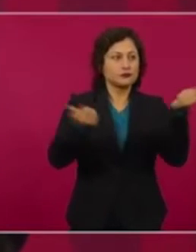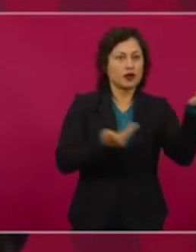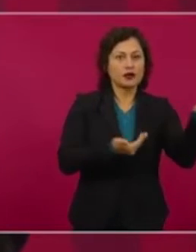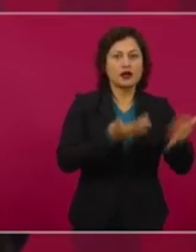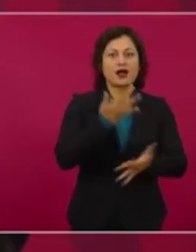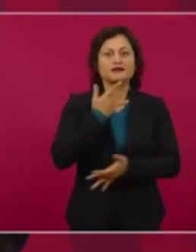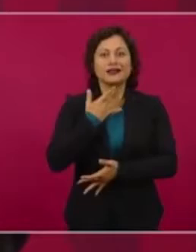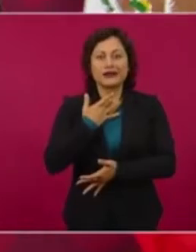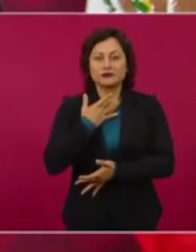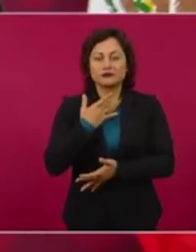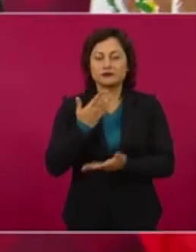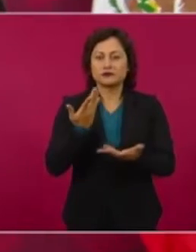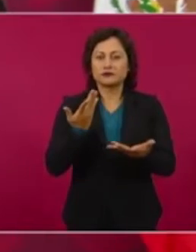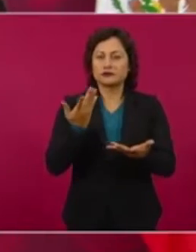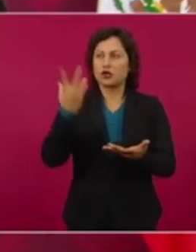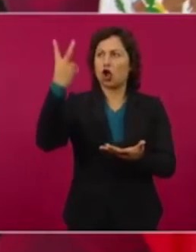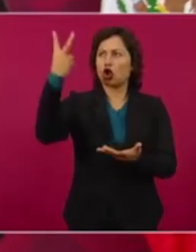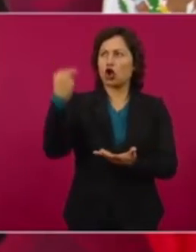vendernos